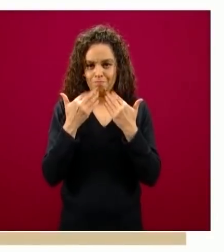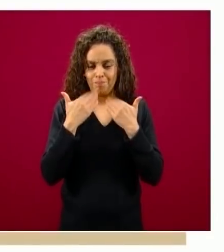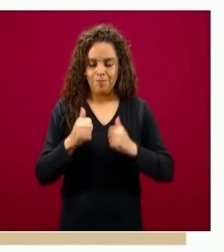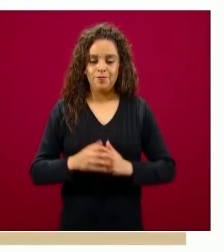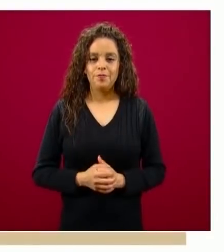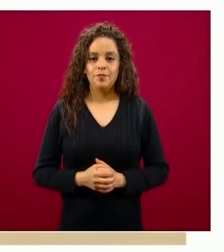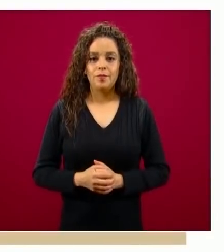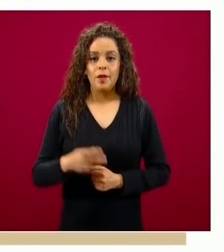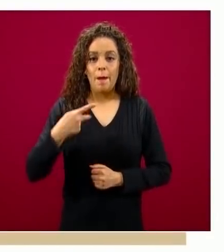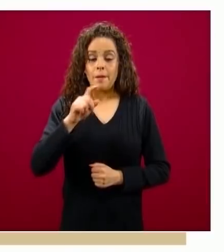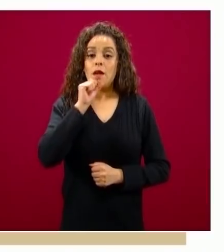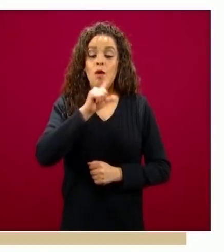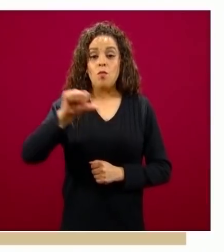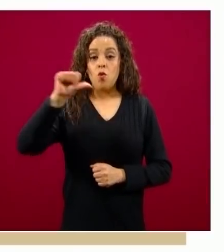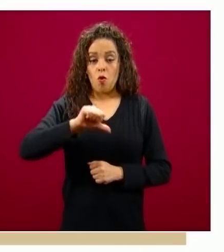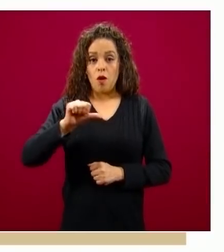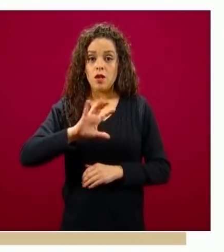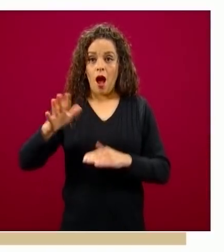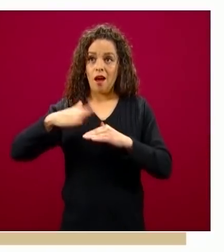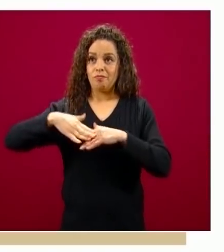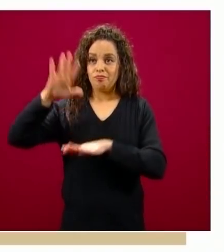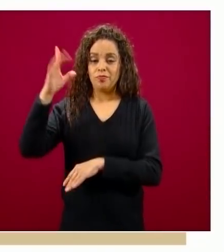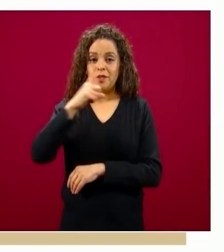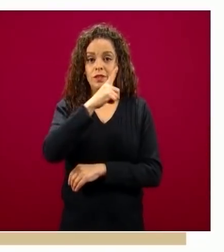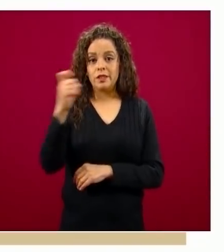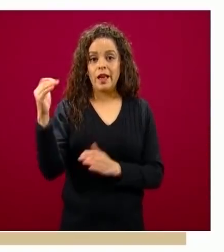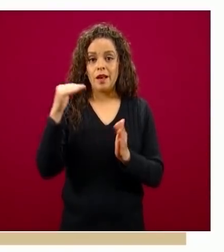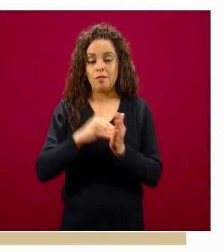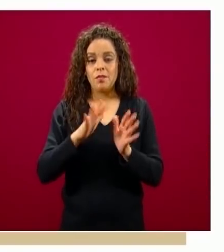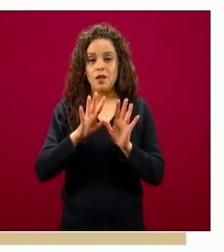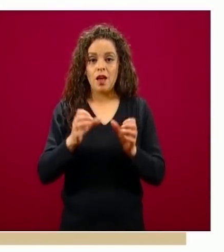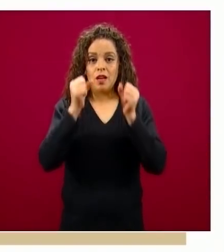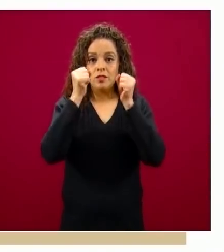también superamos los 100,000 casos confirmados, son